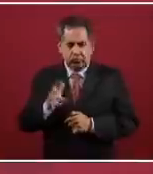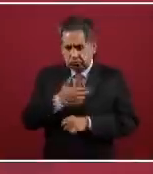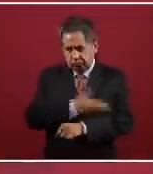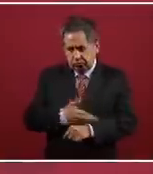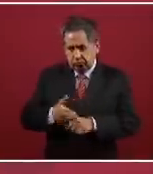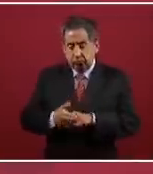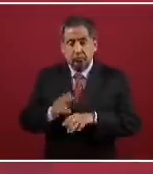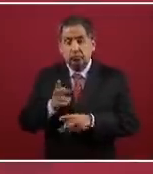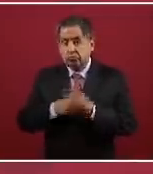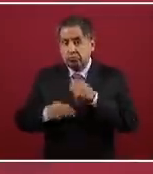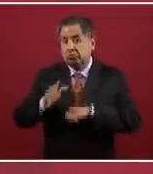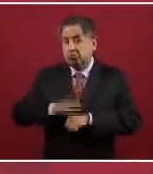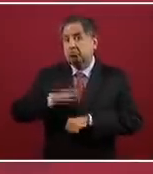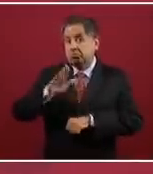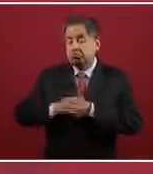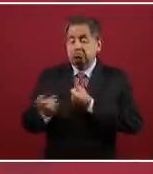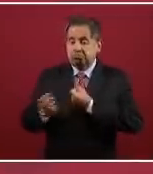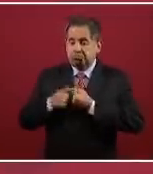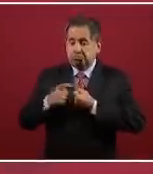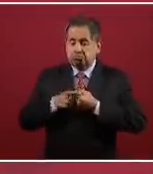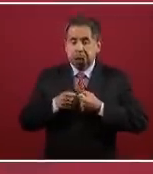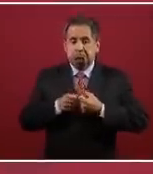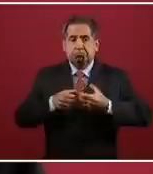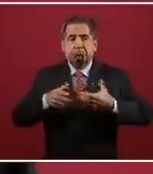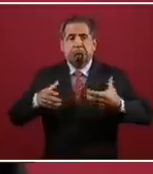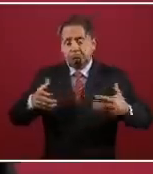aumentando el número de elementos,